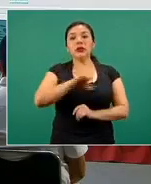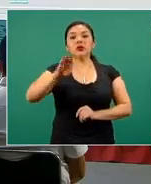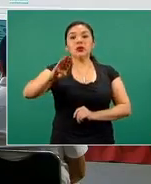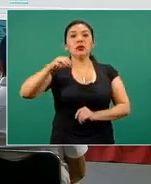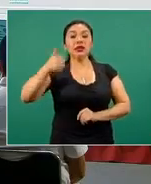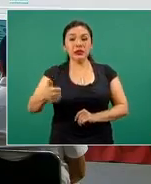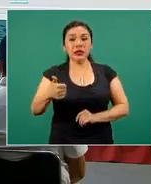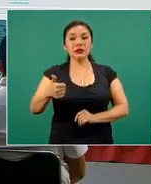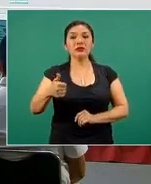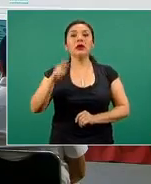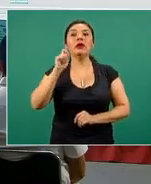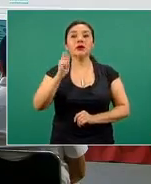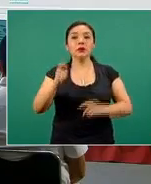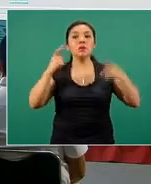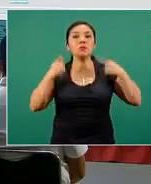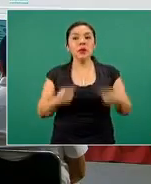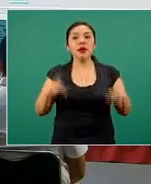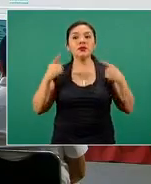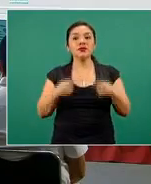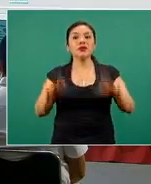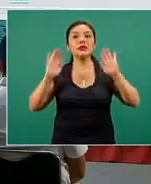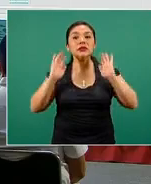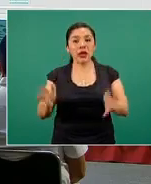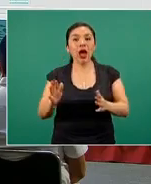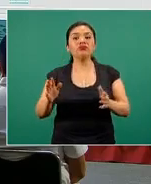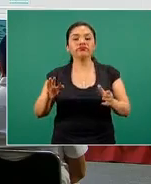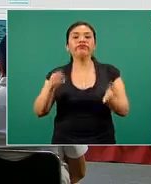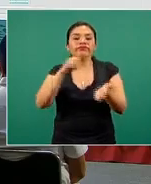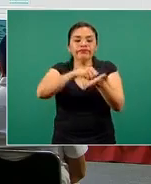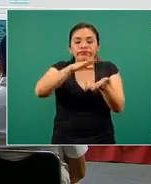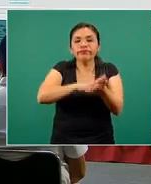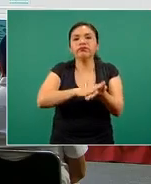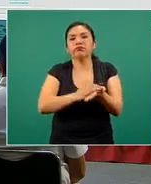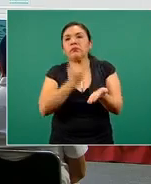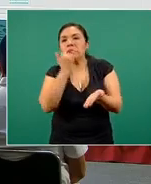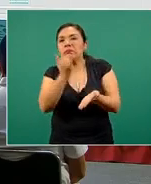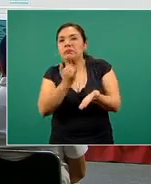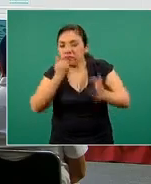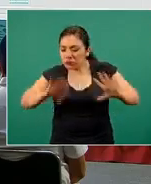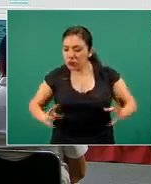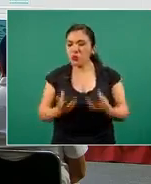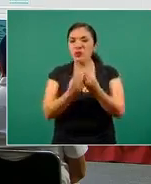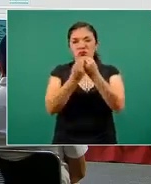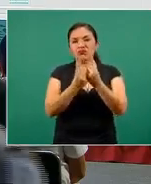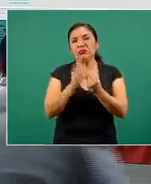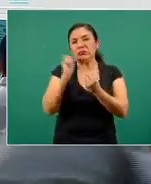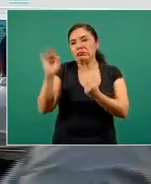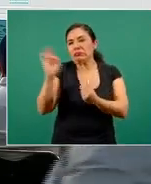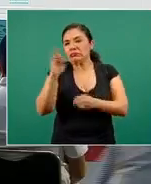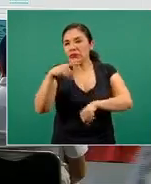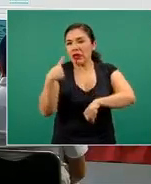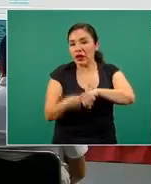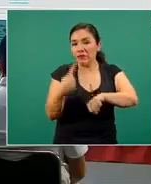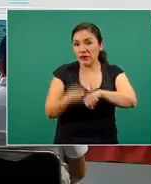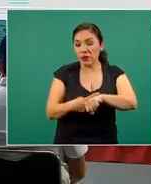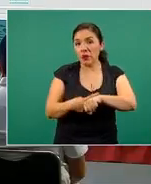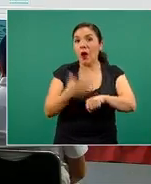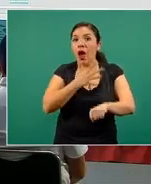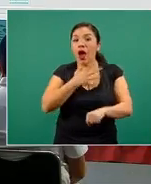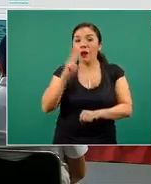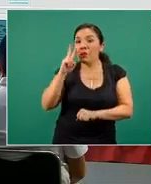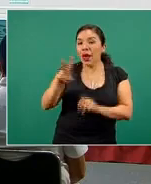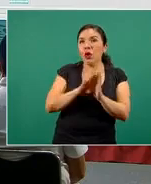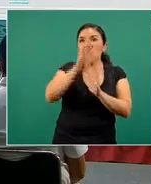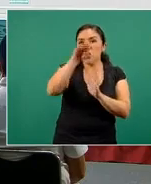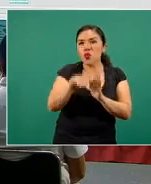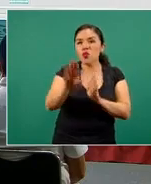2.486.596, que son las personas que han sido ya clasificadas como casos estimados y que están distribuidas en esta curva de